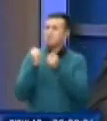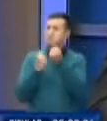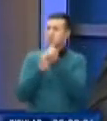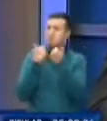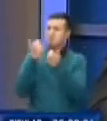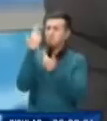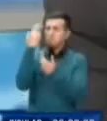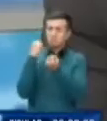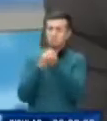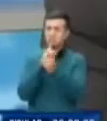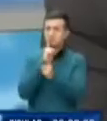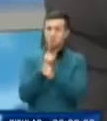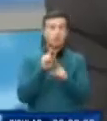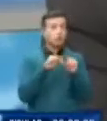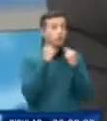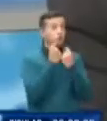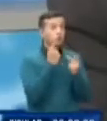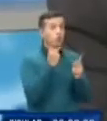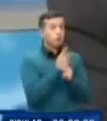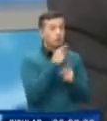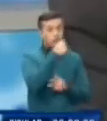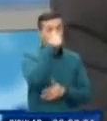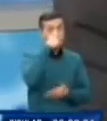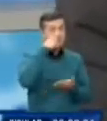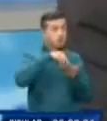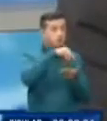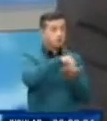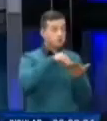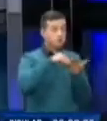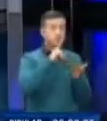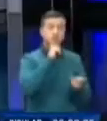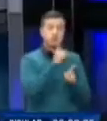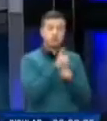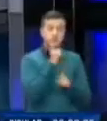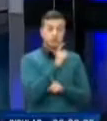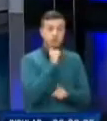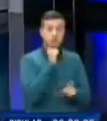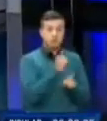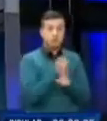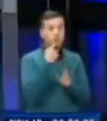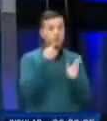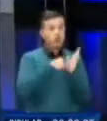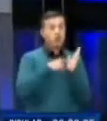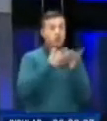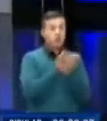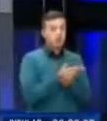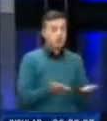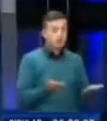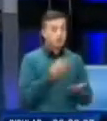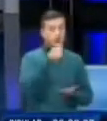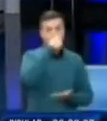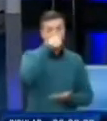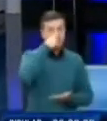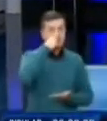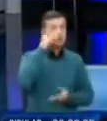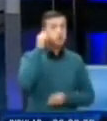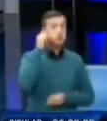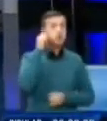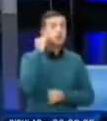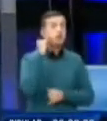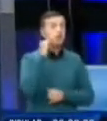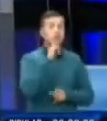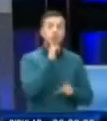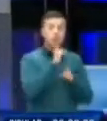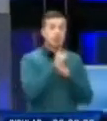organizado y se usaban fundamentales esa es la esencia de la de la línea si bien el narcotráfico en un crimen transnacional es un delito